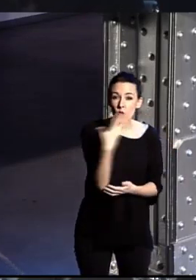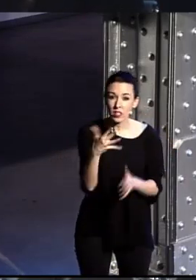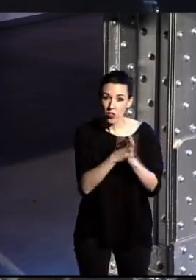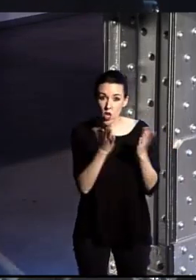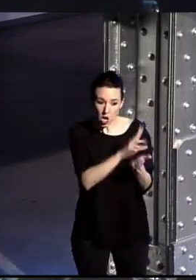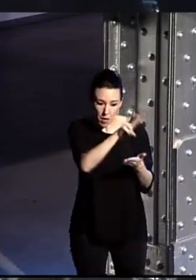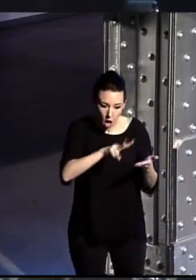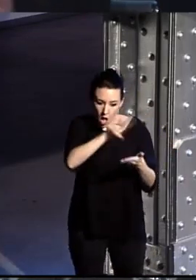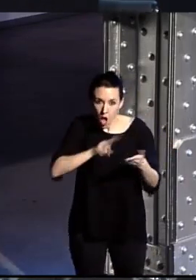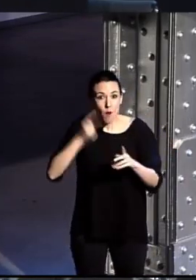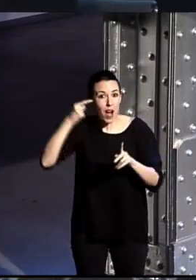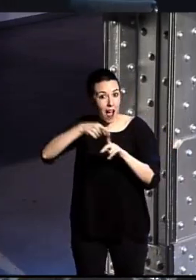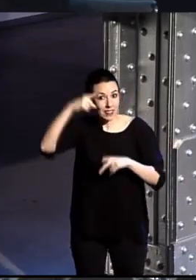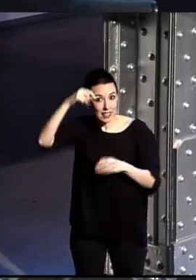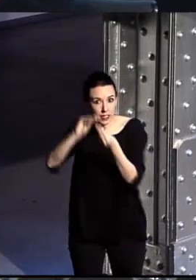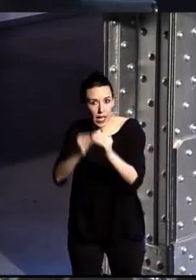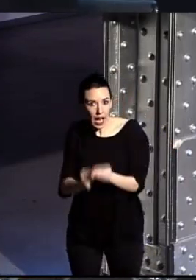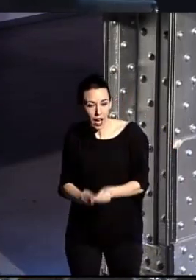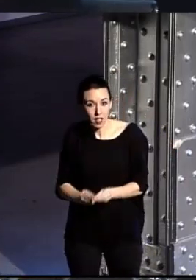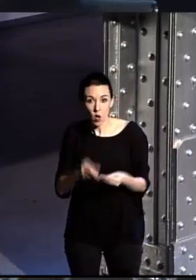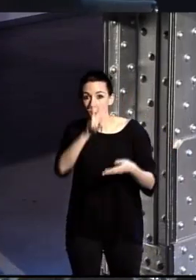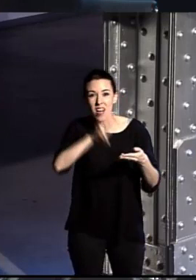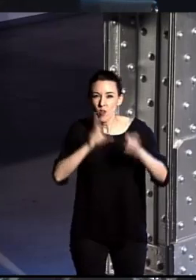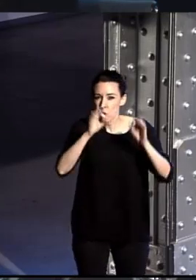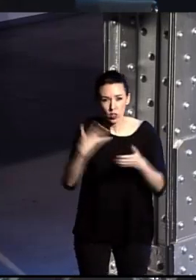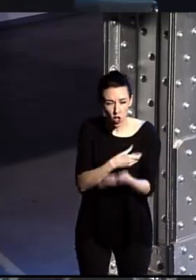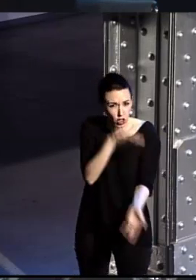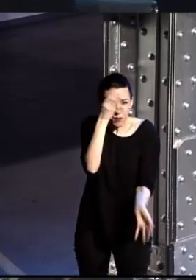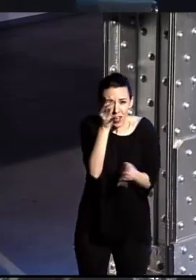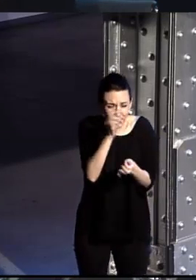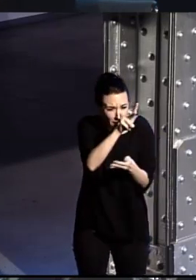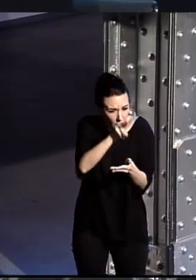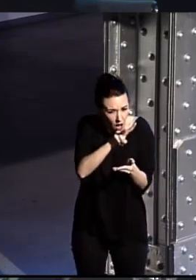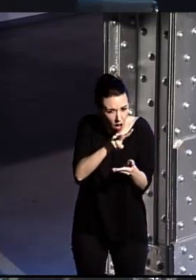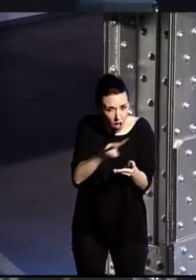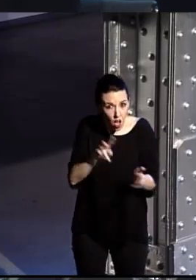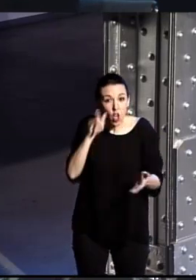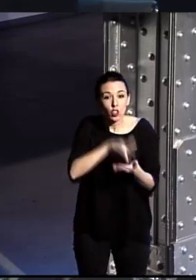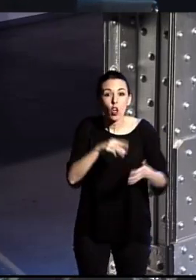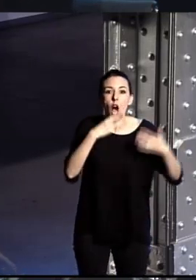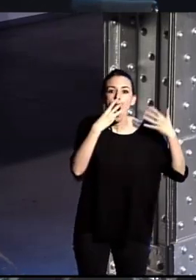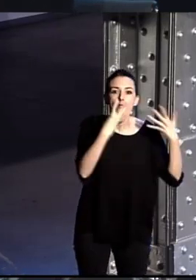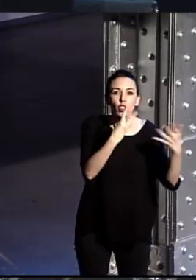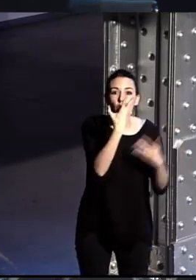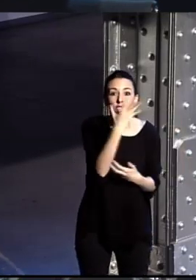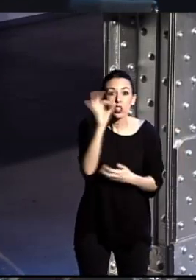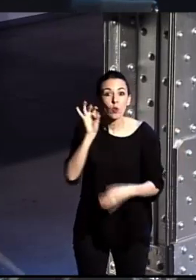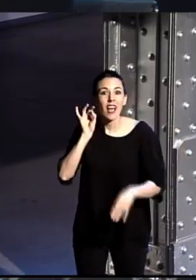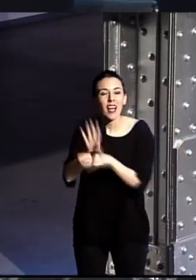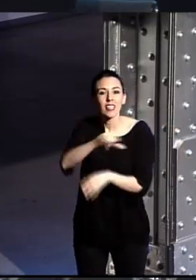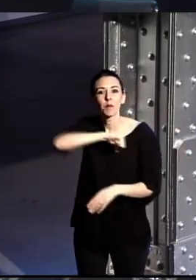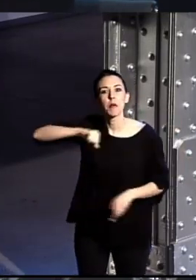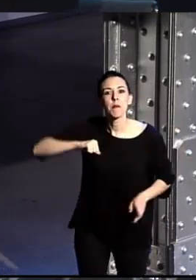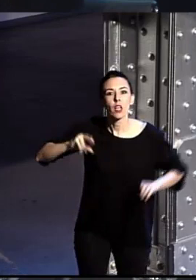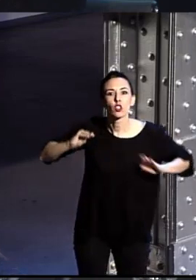de Julio Verne para preparar la tesis, es decir, leído no como las leemos todos, sino con todo detalle, sino que ha leído 850 cartas de la correspondencia